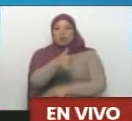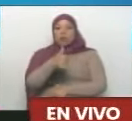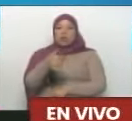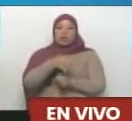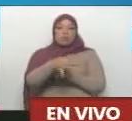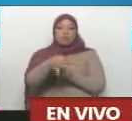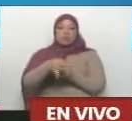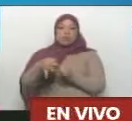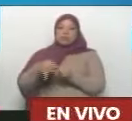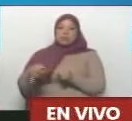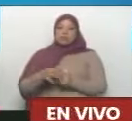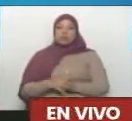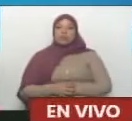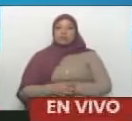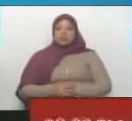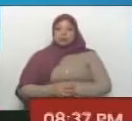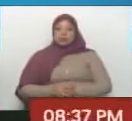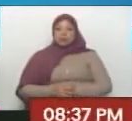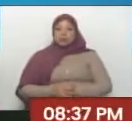municipio.